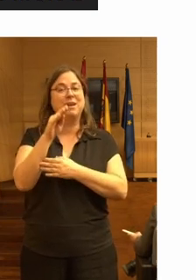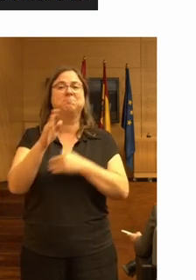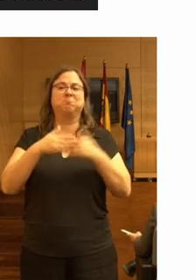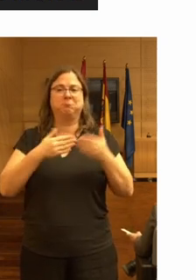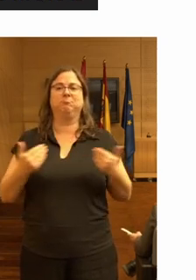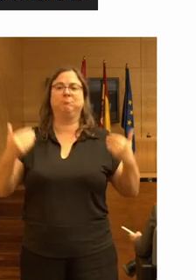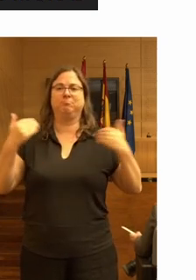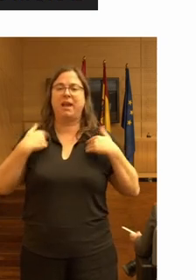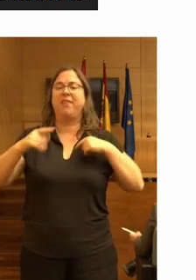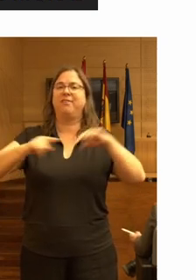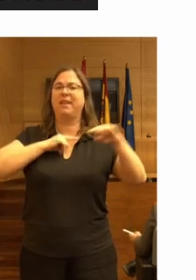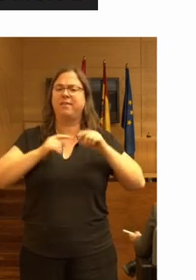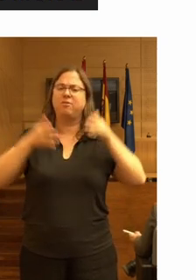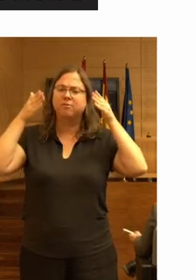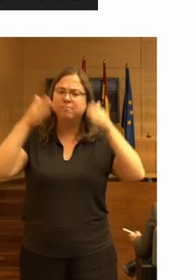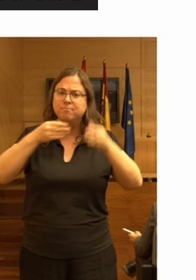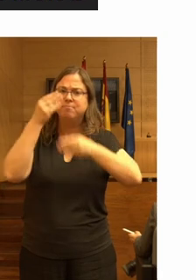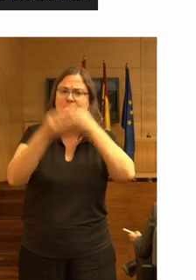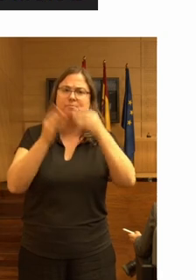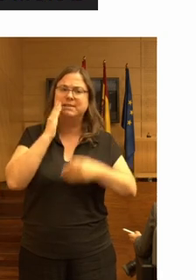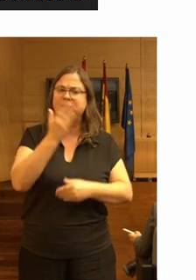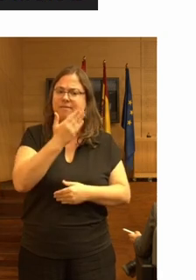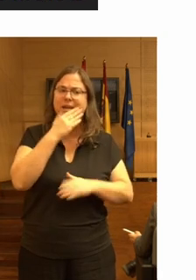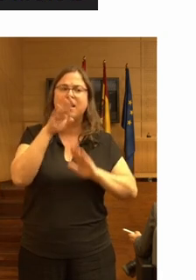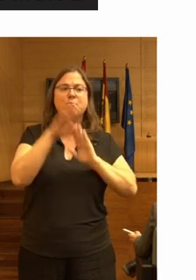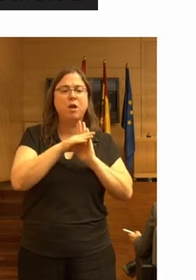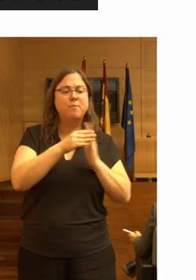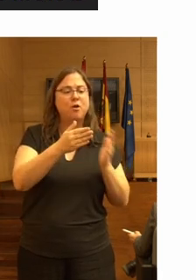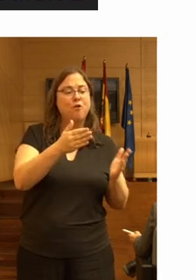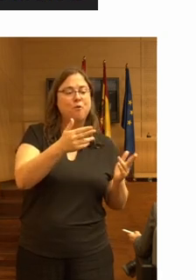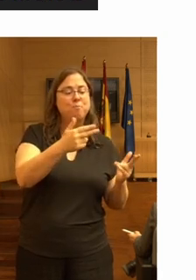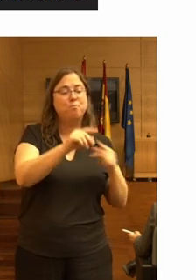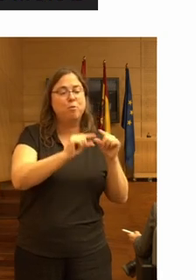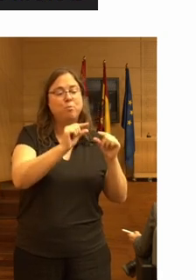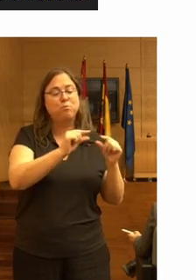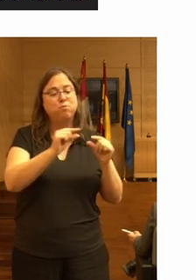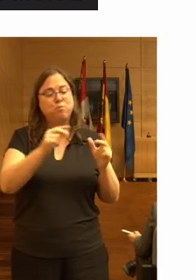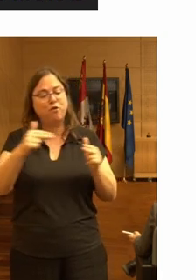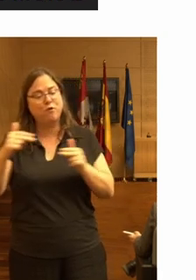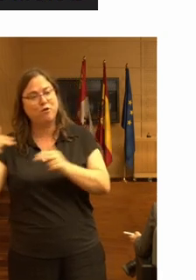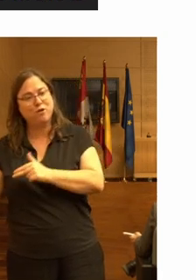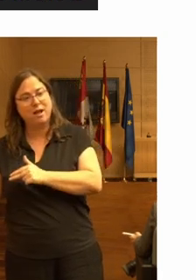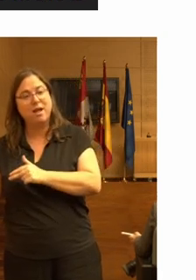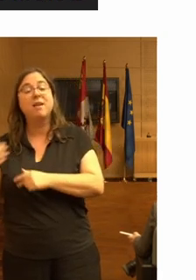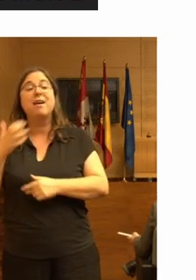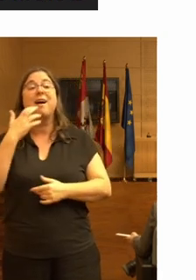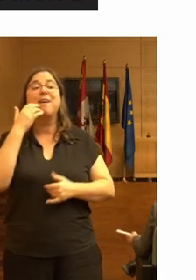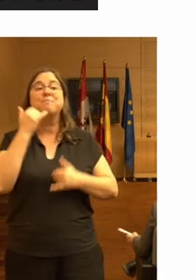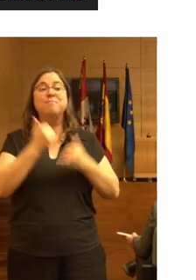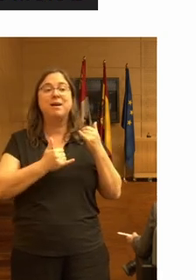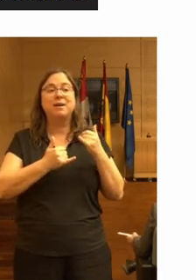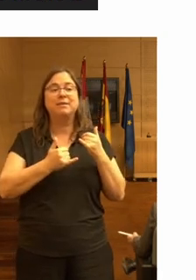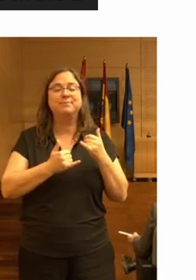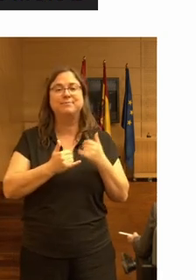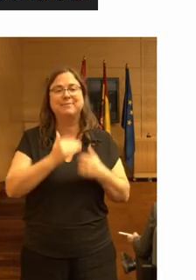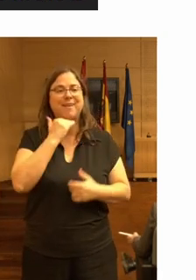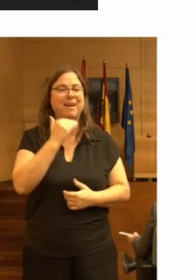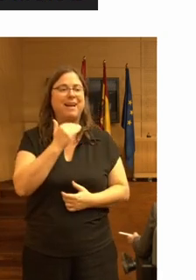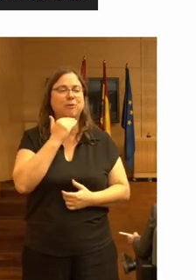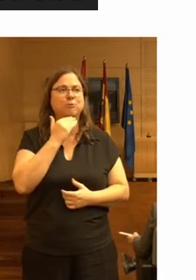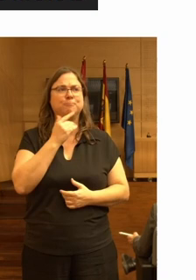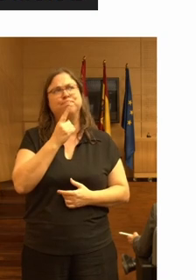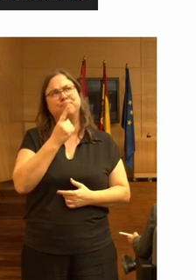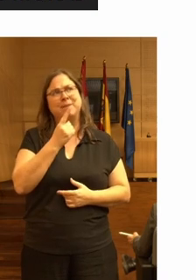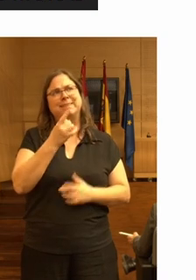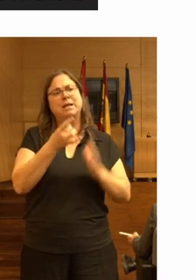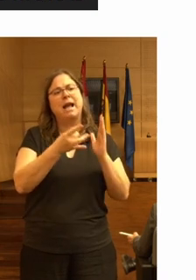dirección, intervención presencial, como digo, programación retirada, han eliminado las sujeciones y algo que es más cualitativo